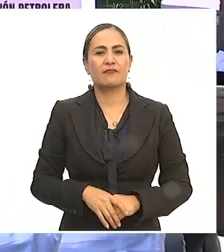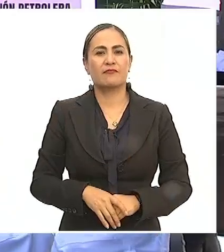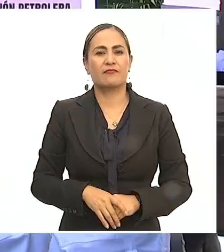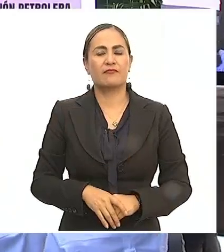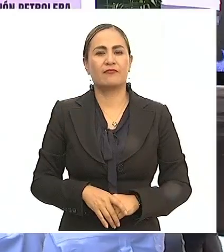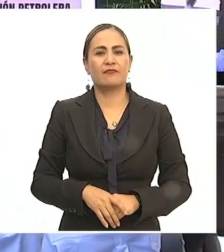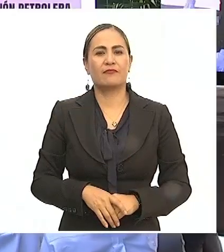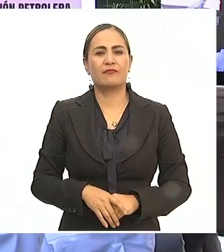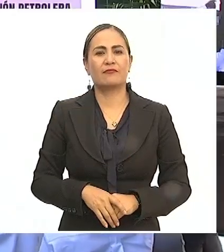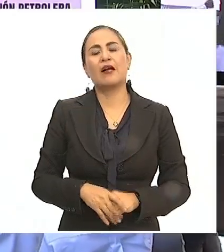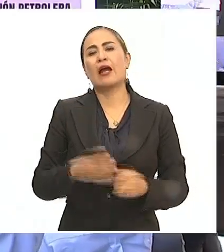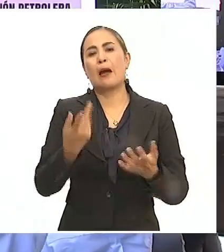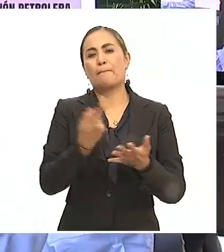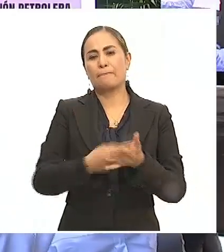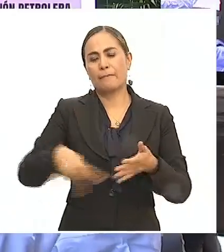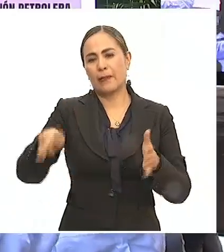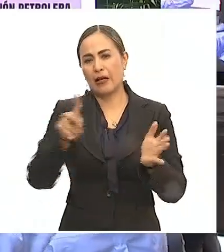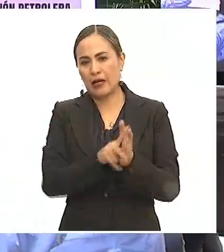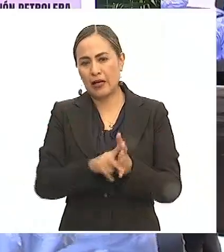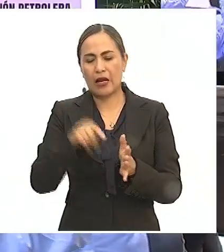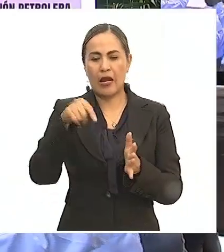transitorios y de planta.